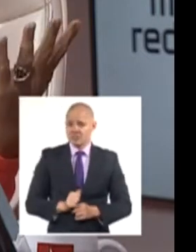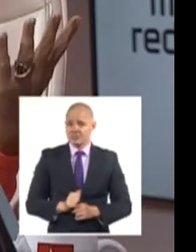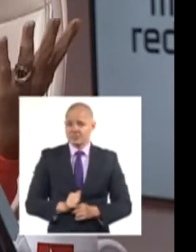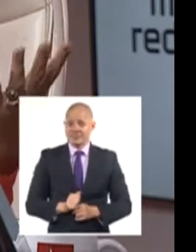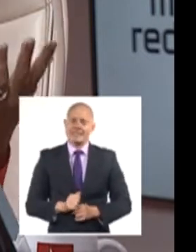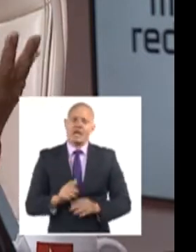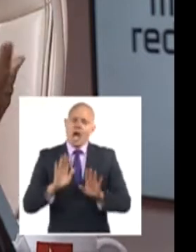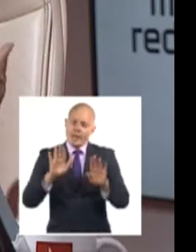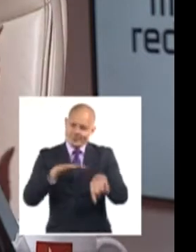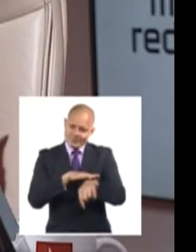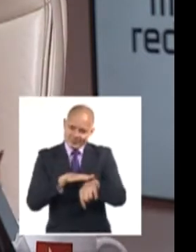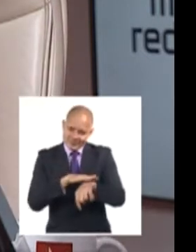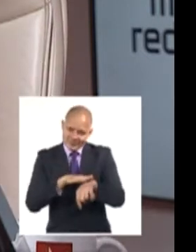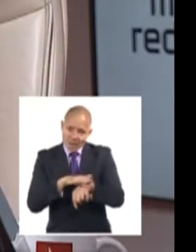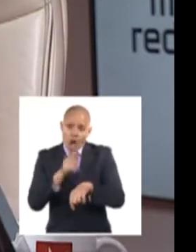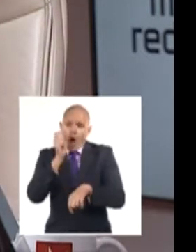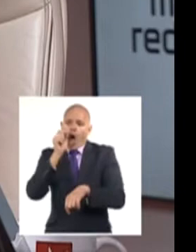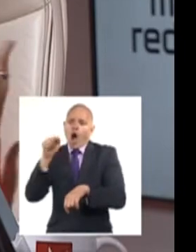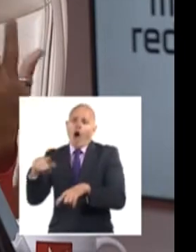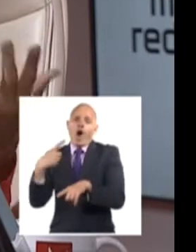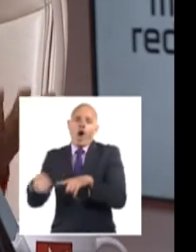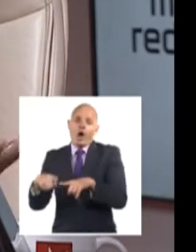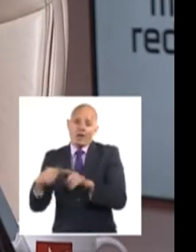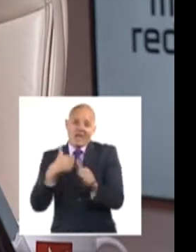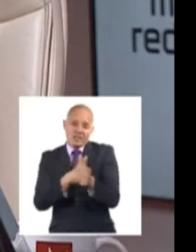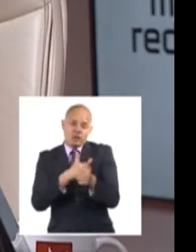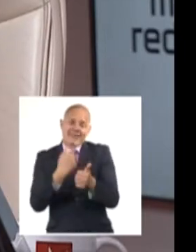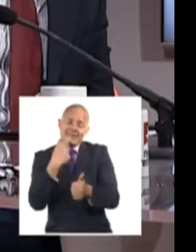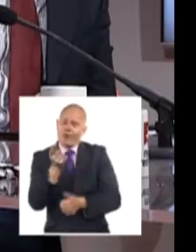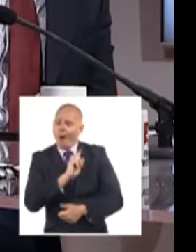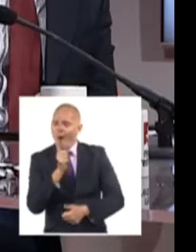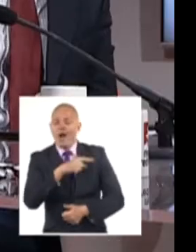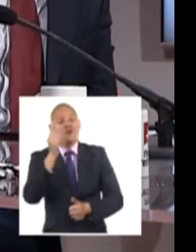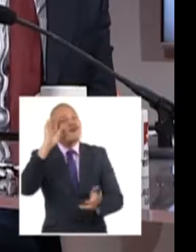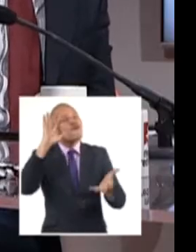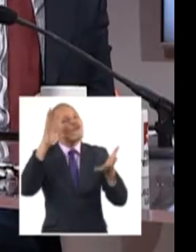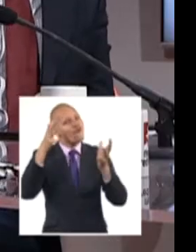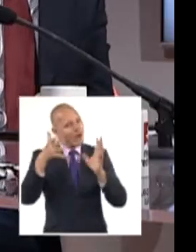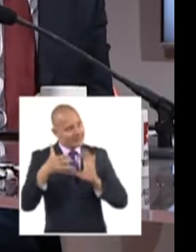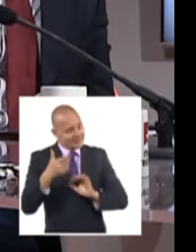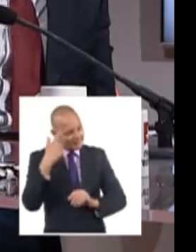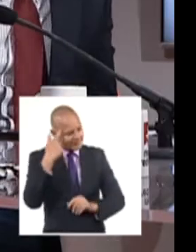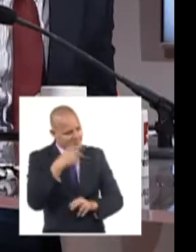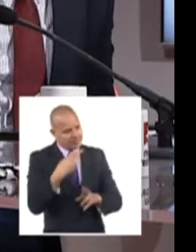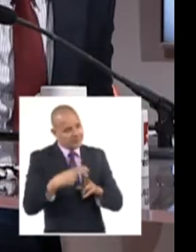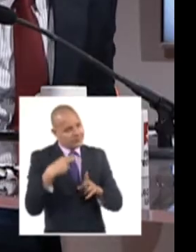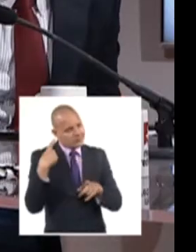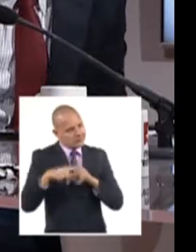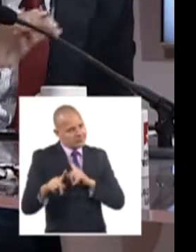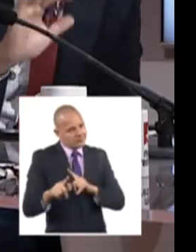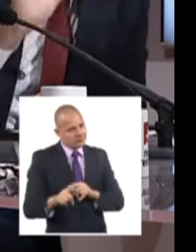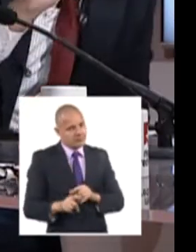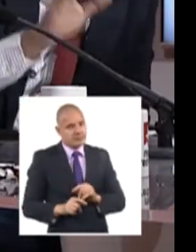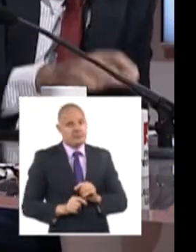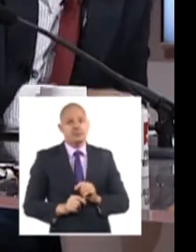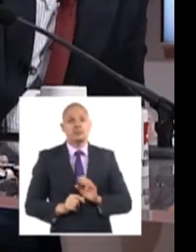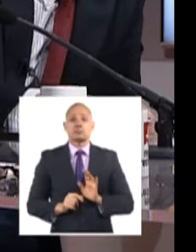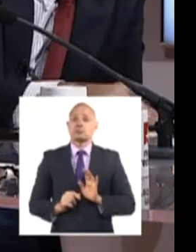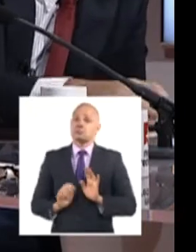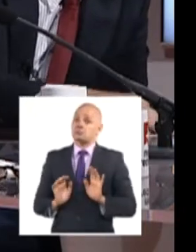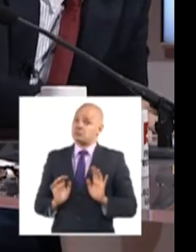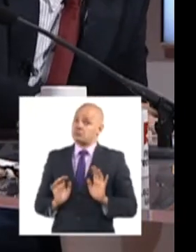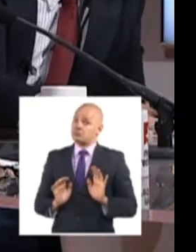pero que se confundido bueno yo imagino que todos los que crean de que realmente con el sider se crea en ese encuentro también de que